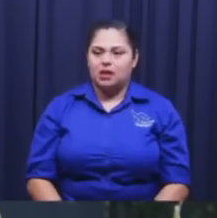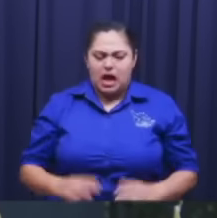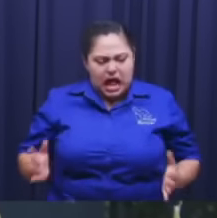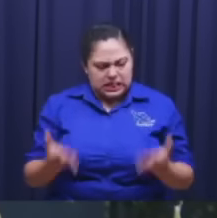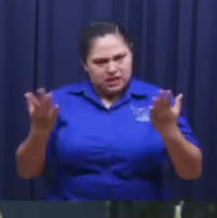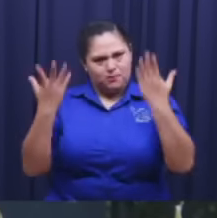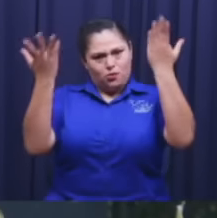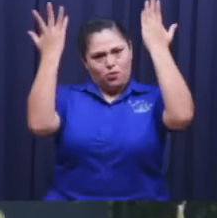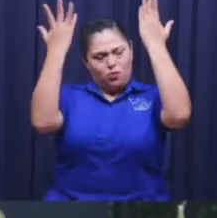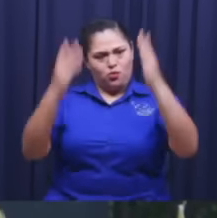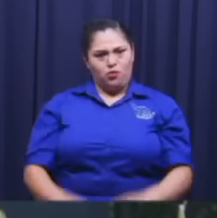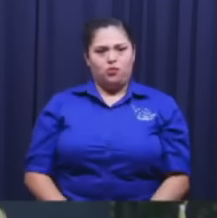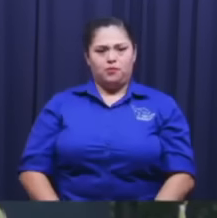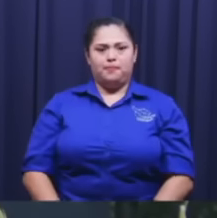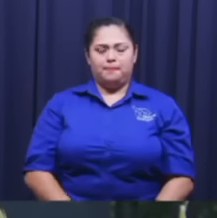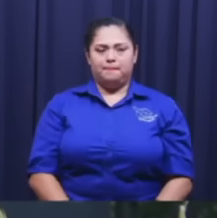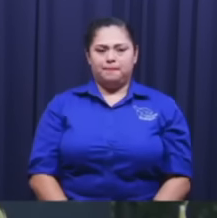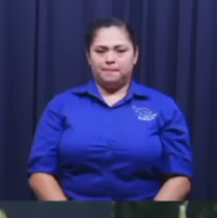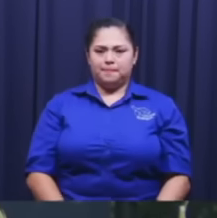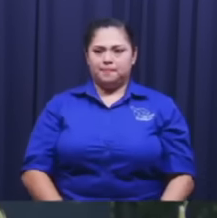Animoso.